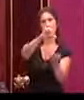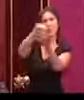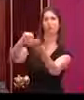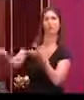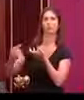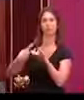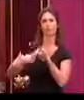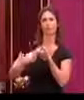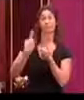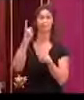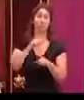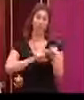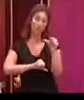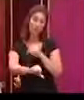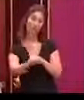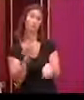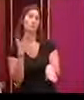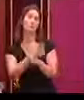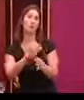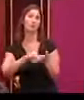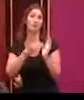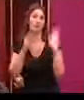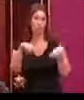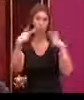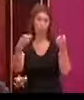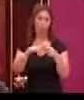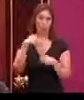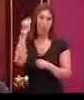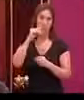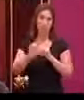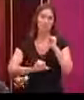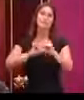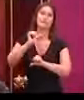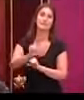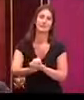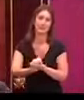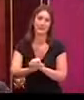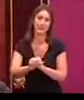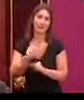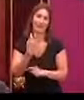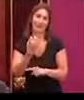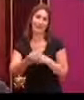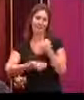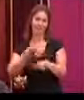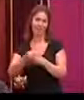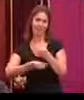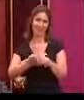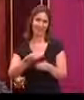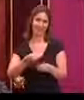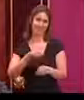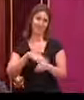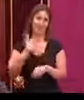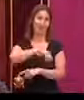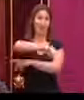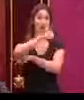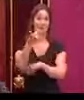implicado y que también lo harán de cara a la elaboración de ese nuevo plan joven, que yo creo que es la siguiente asignatura pendiente que tenemos a raíz de la